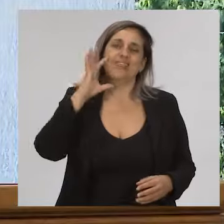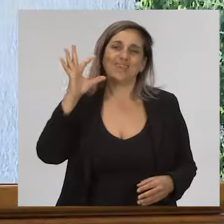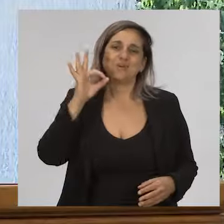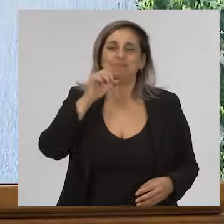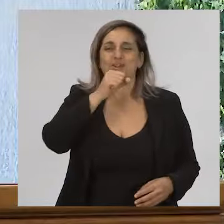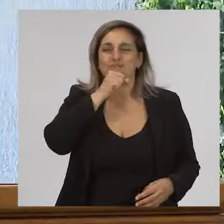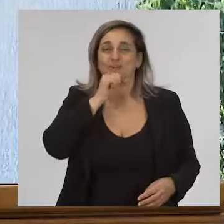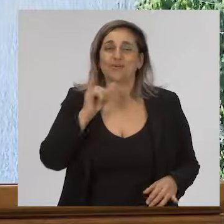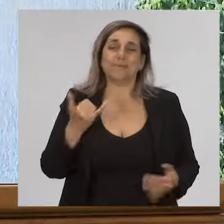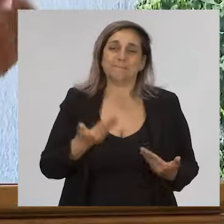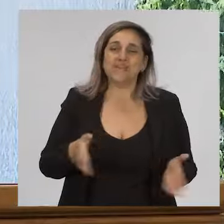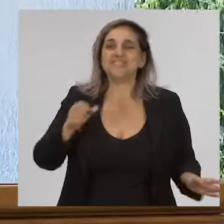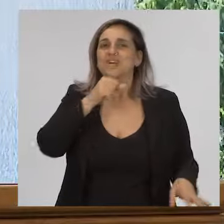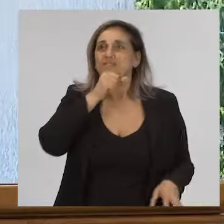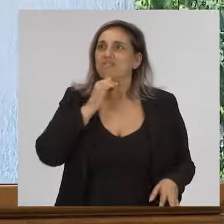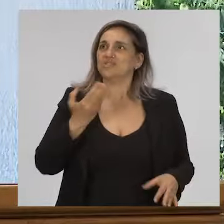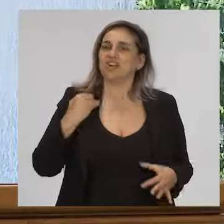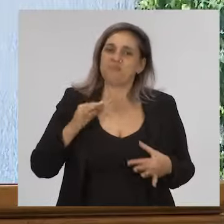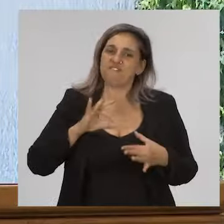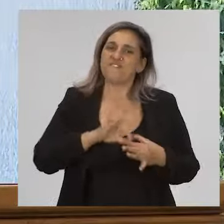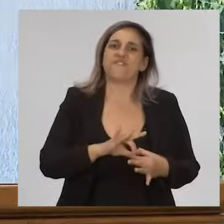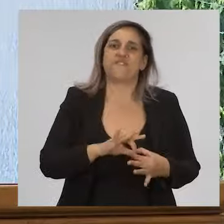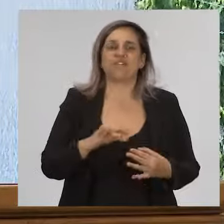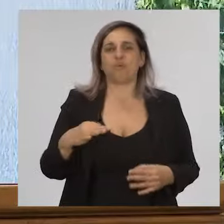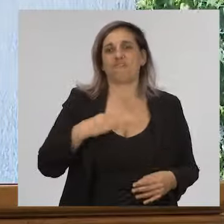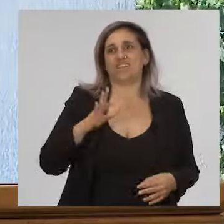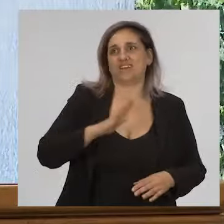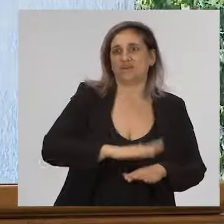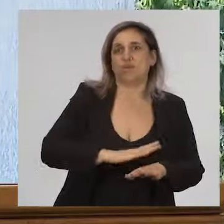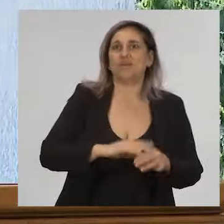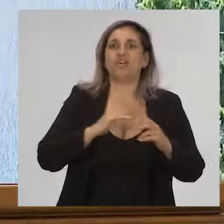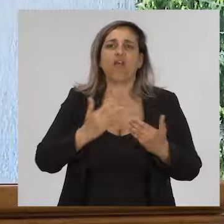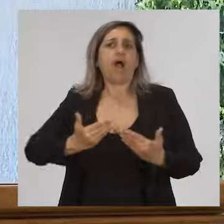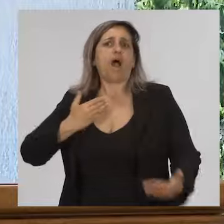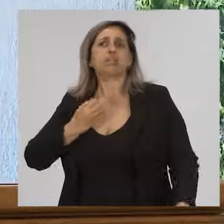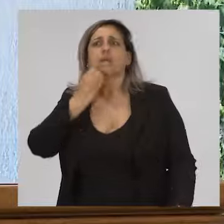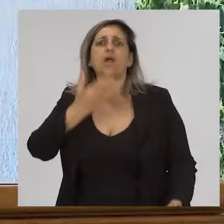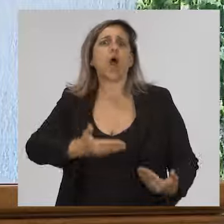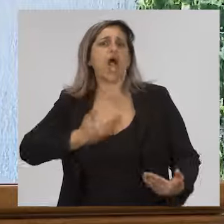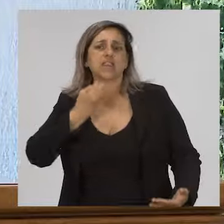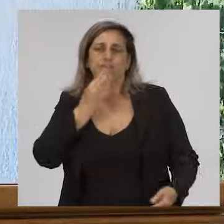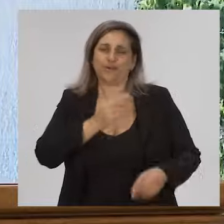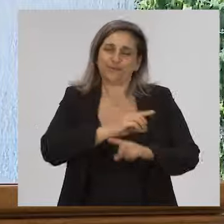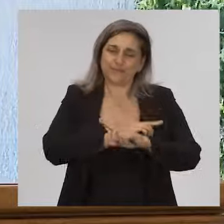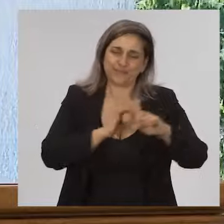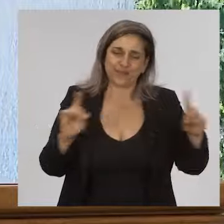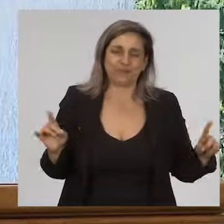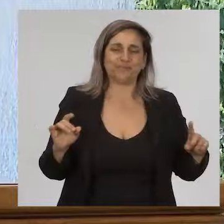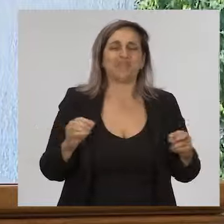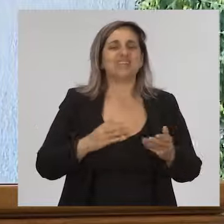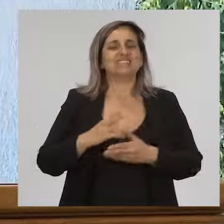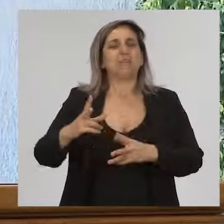Perdónenlos a los más veteranos. Lo que pasa es que cuando uno va pasando el tiempo se aferra a la vida y aferrarte a la vida son esos momentos. Yo la discuto esa